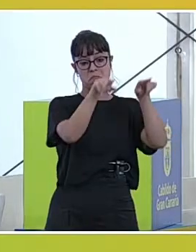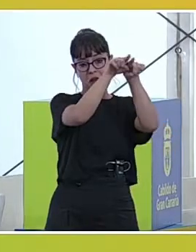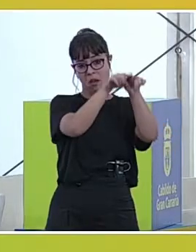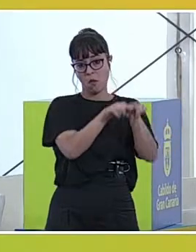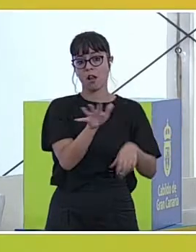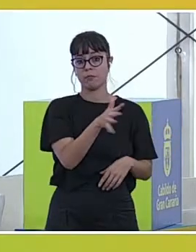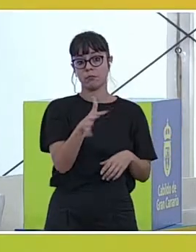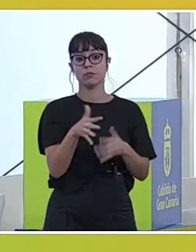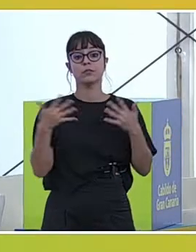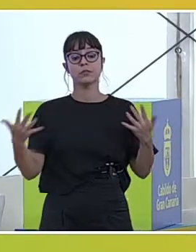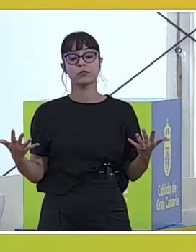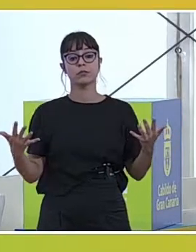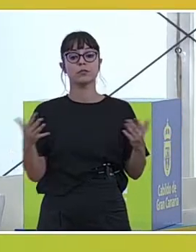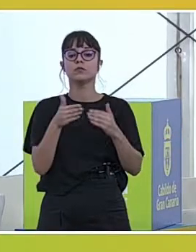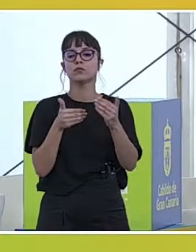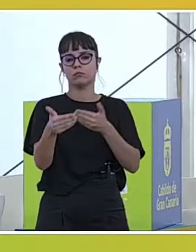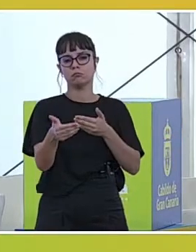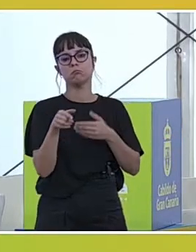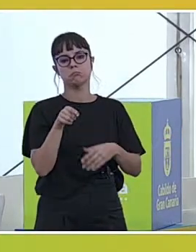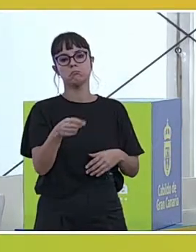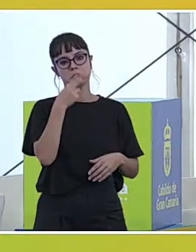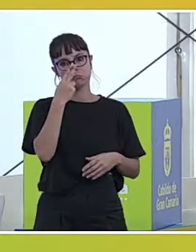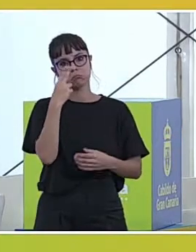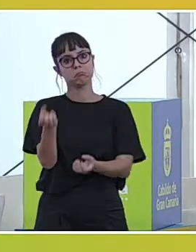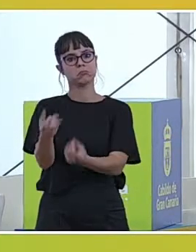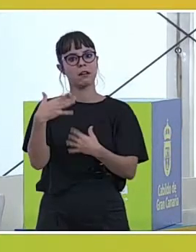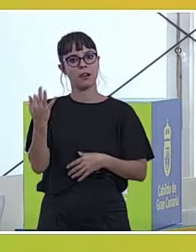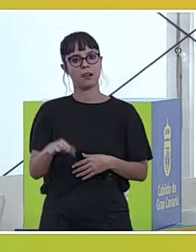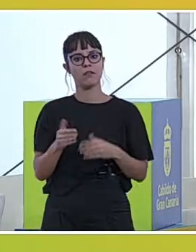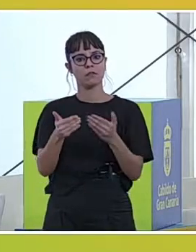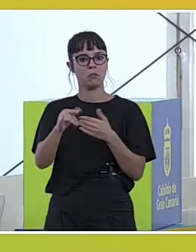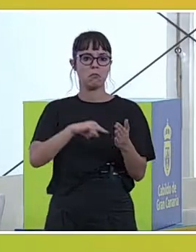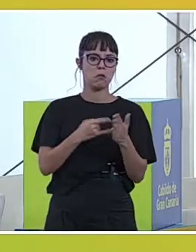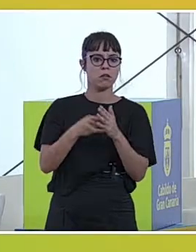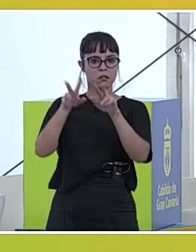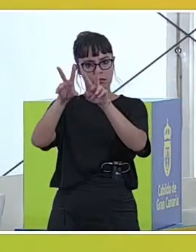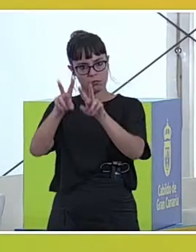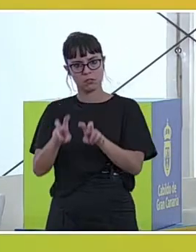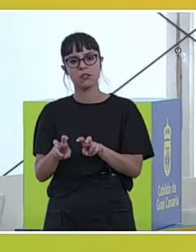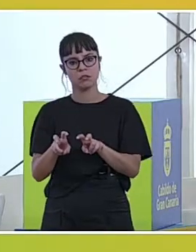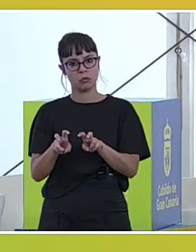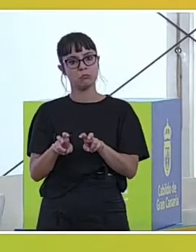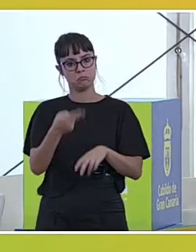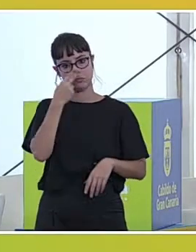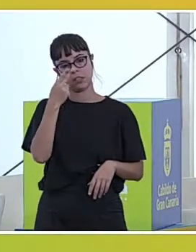para tenerlo en cuenta para todos los estudios futuros y proyectos que van a surgir de